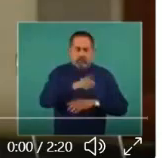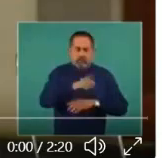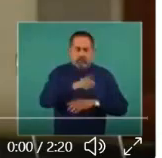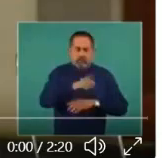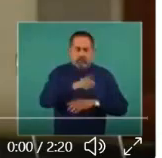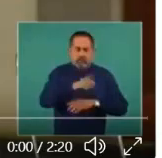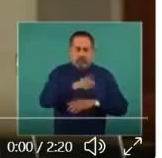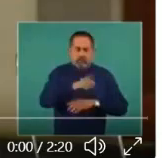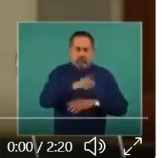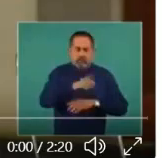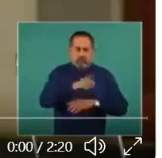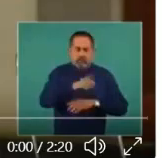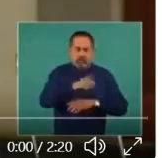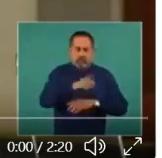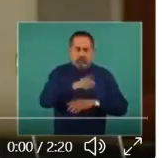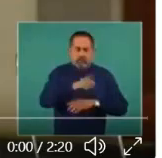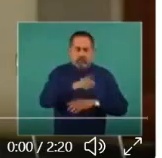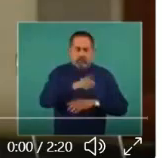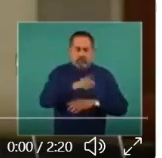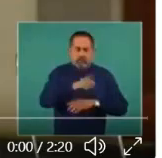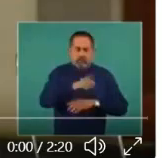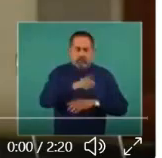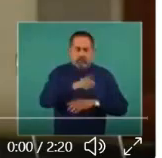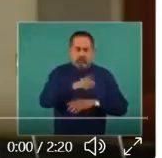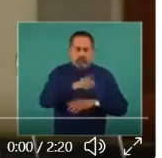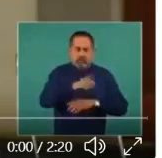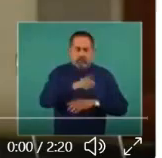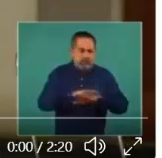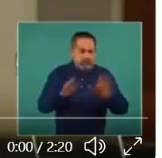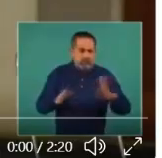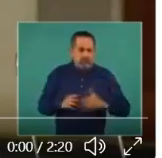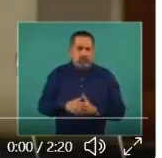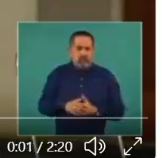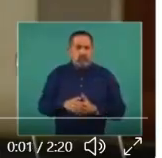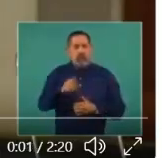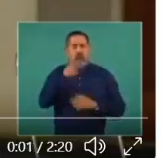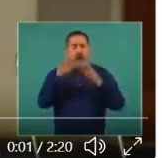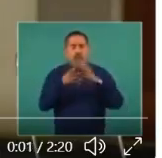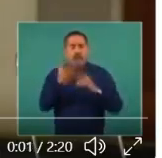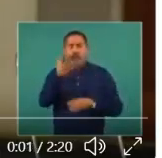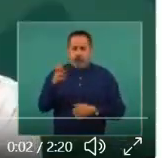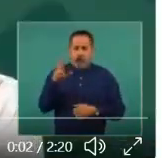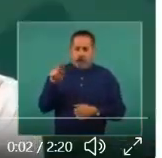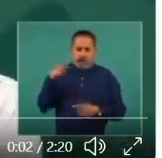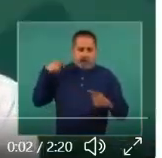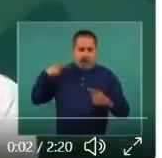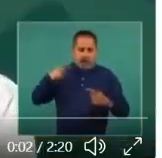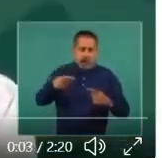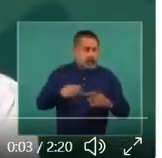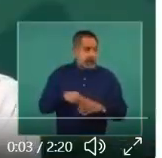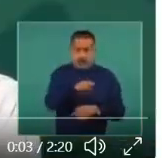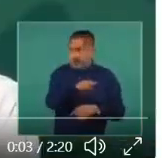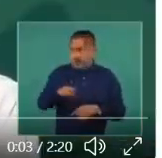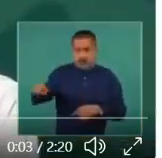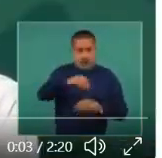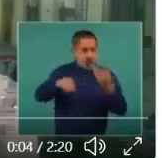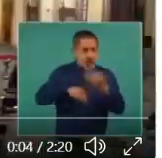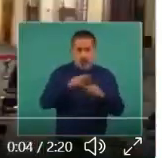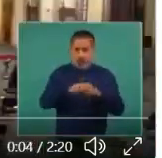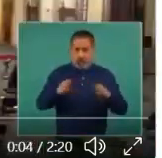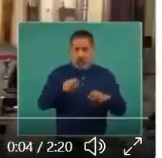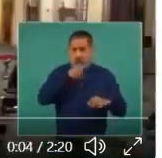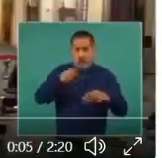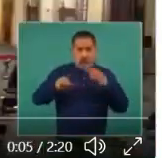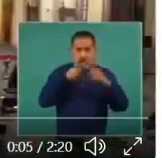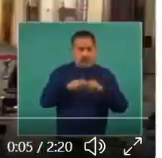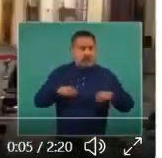y violenta así son todos ellos están desesperados unos cuantos cientos si no aguanta esto nada están aquí reporteras y reporteros